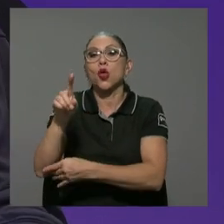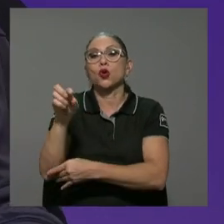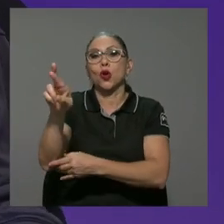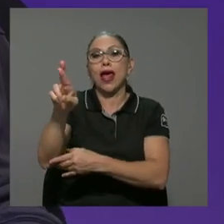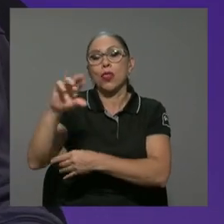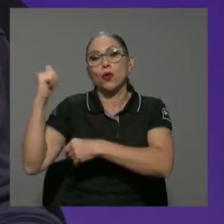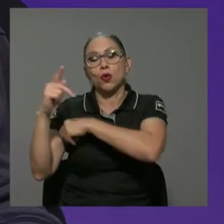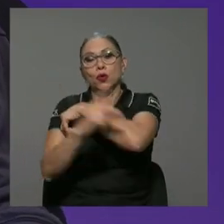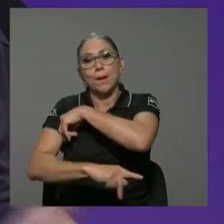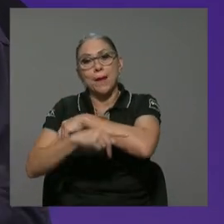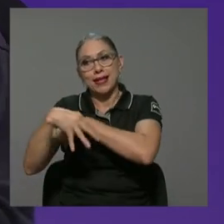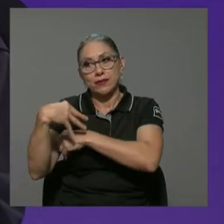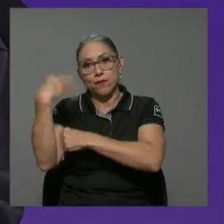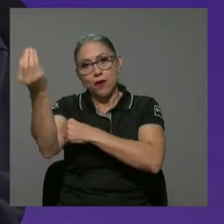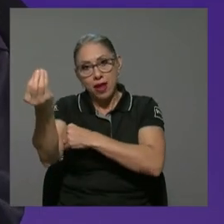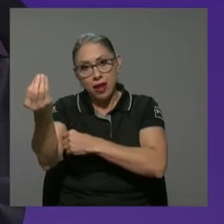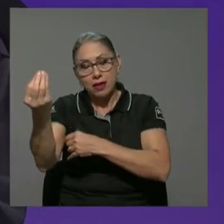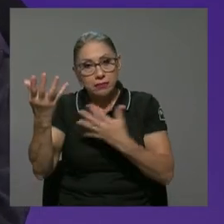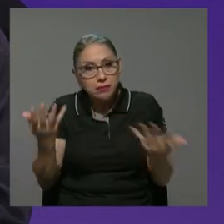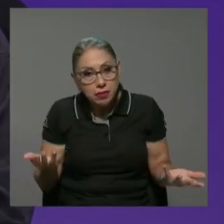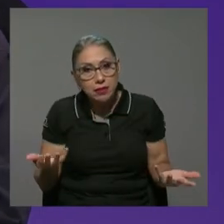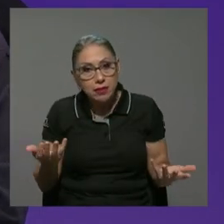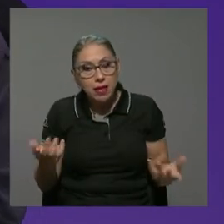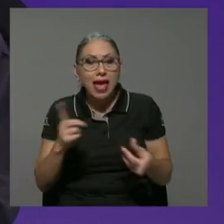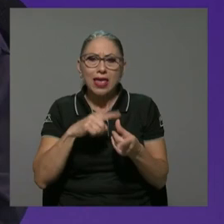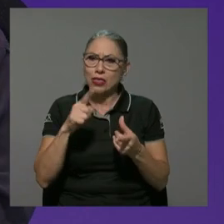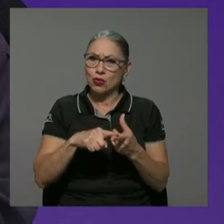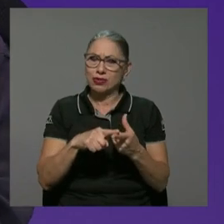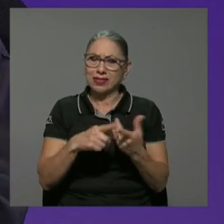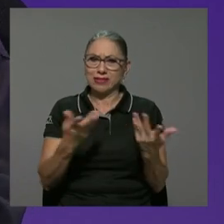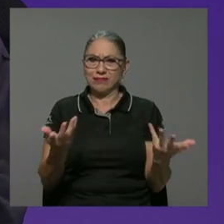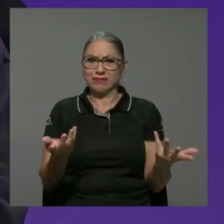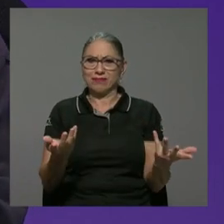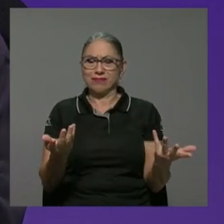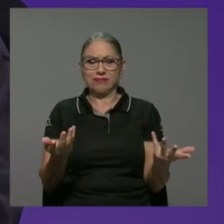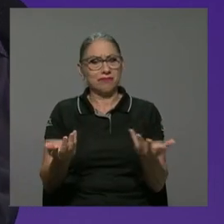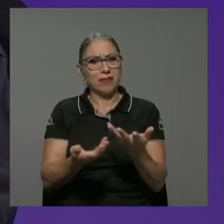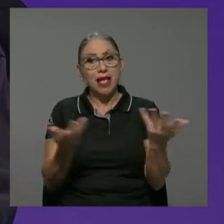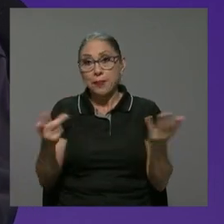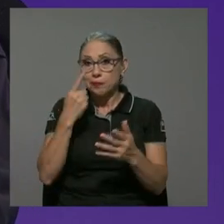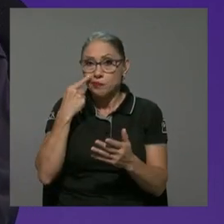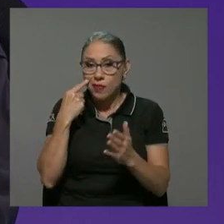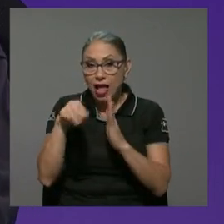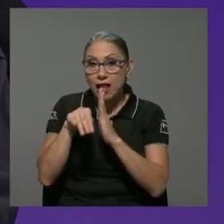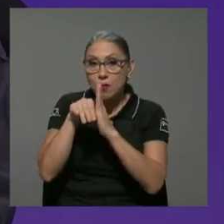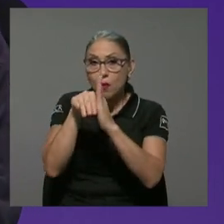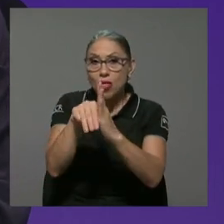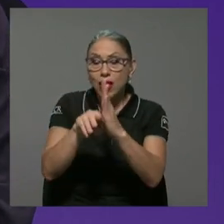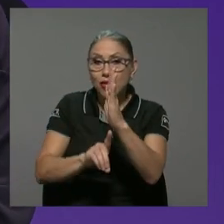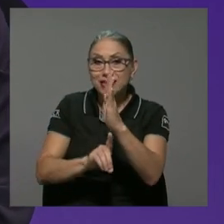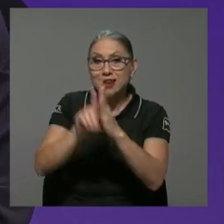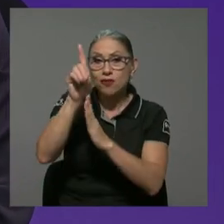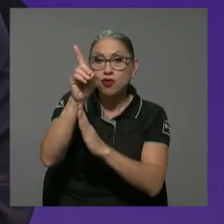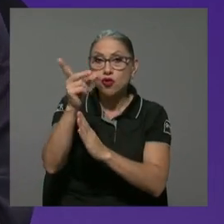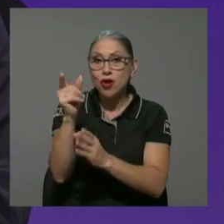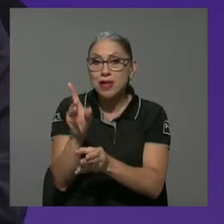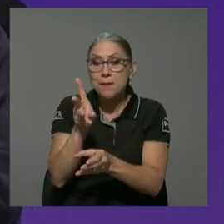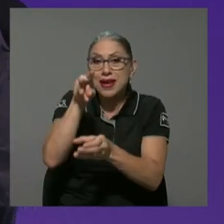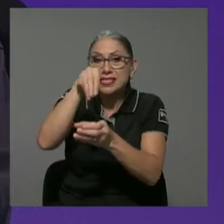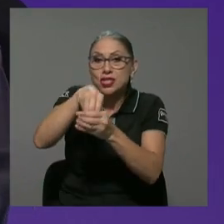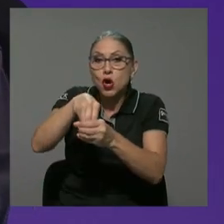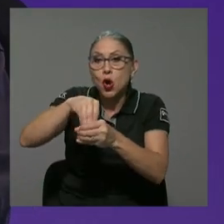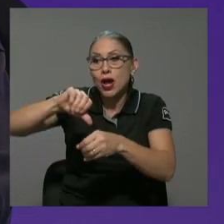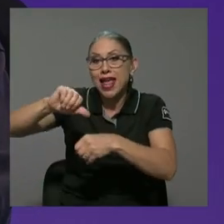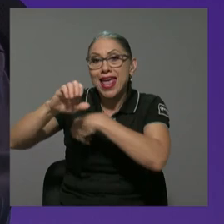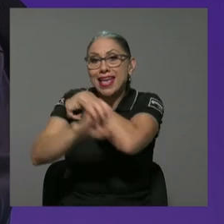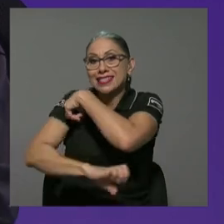Y entonces es muy raro porque el modelo de desarrollo de inversión extranjera directa depende de tener